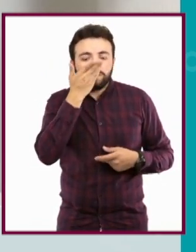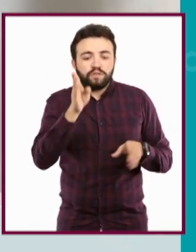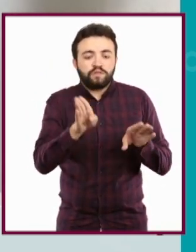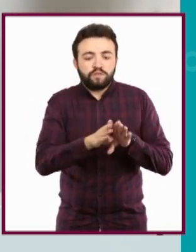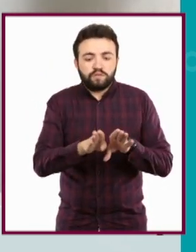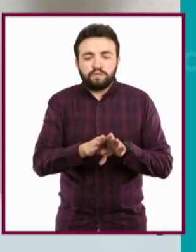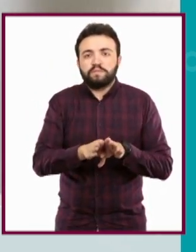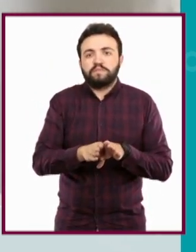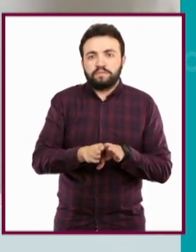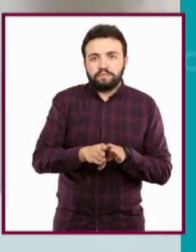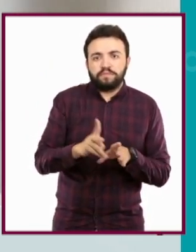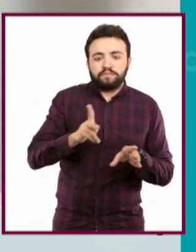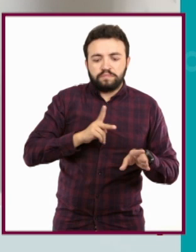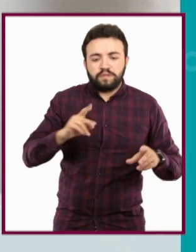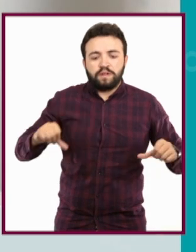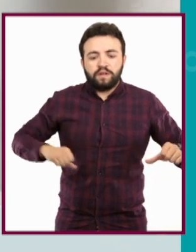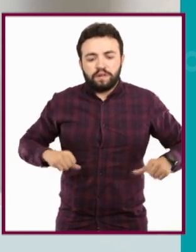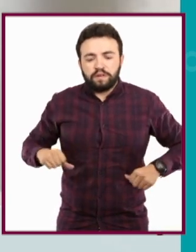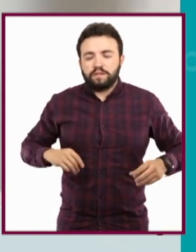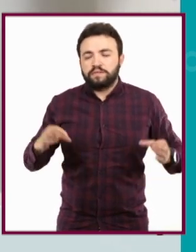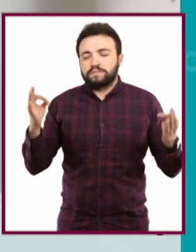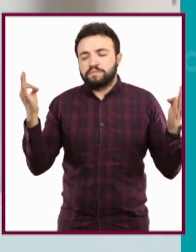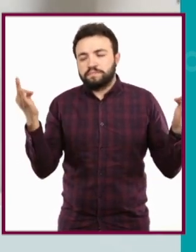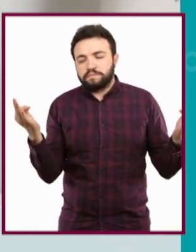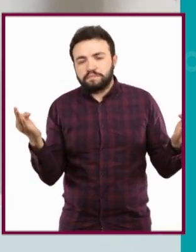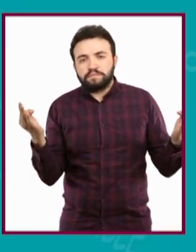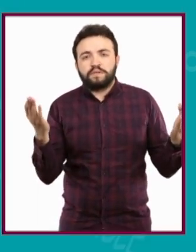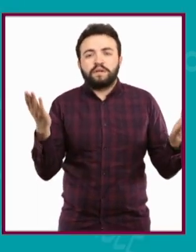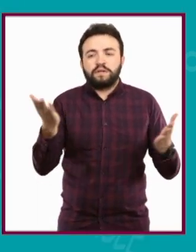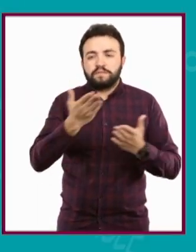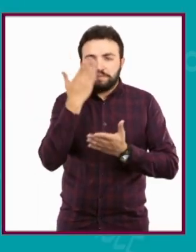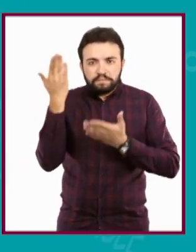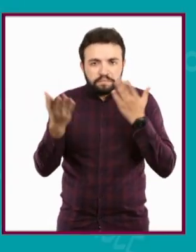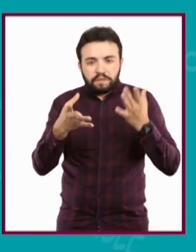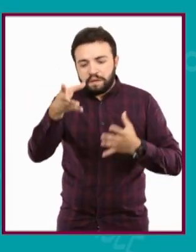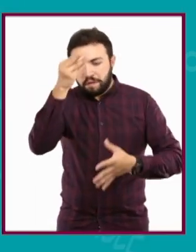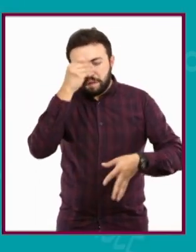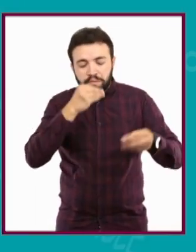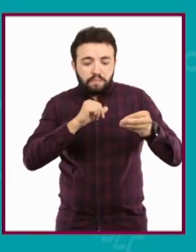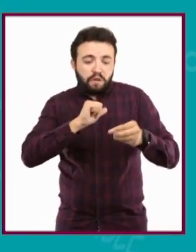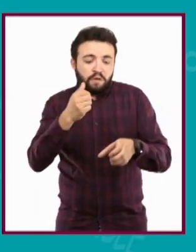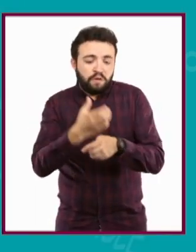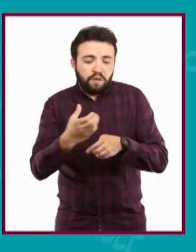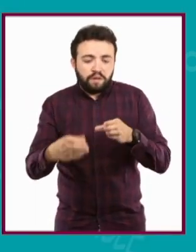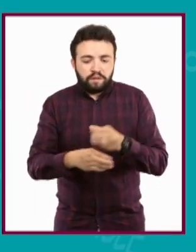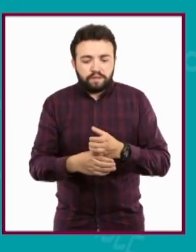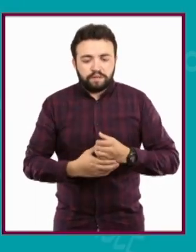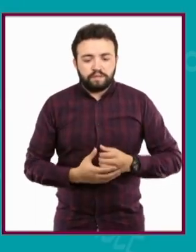implican meditación, lectura, aprendizaje, entre otras cosas.